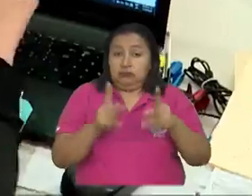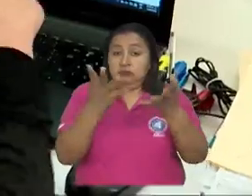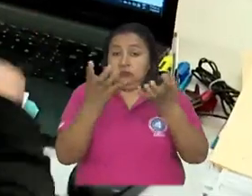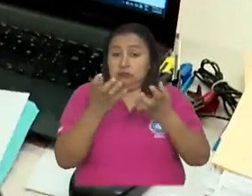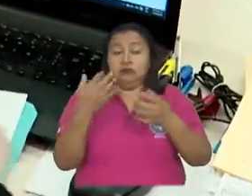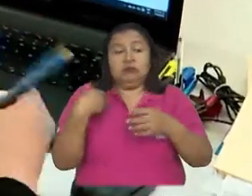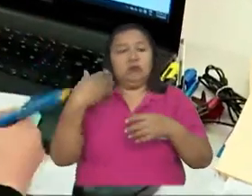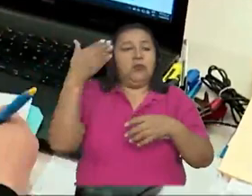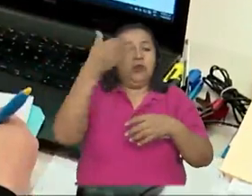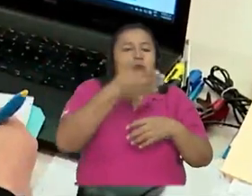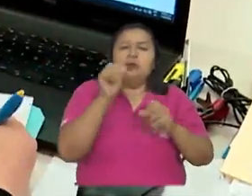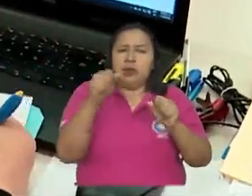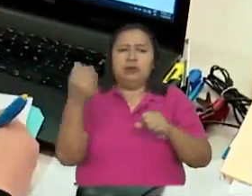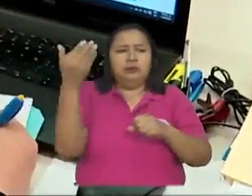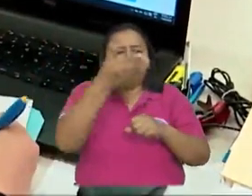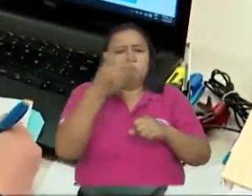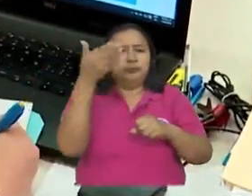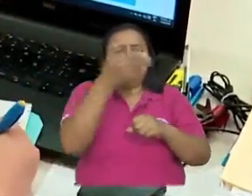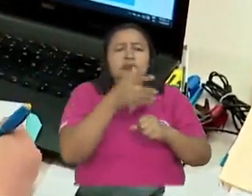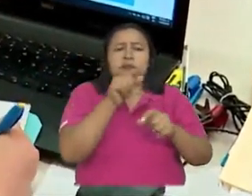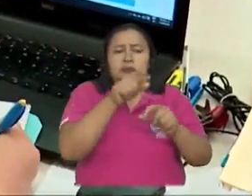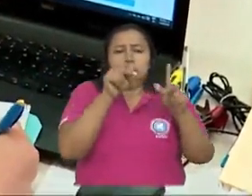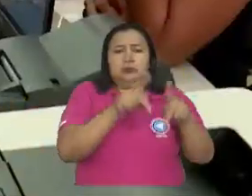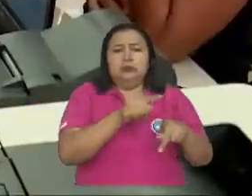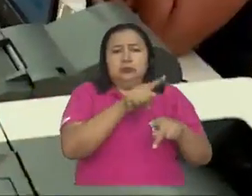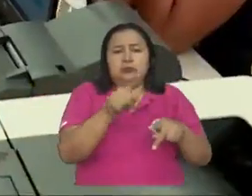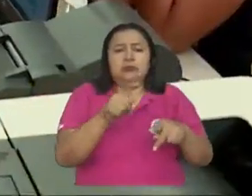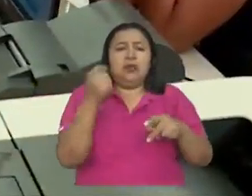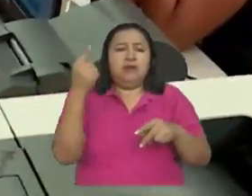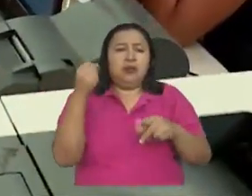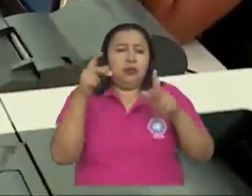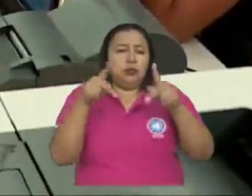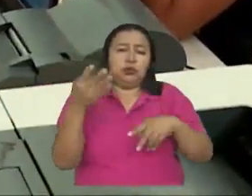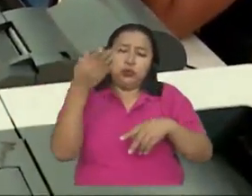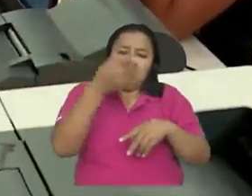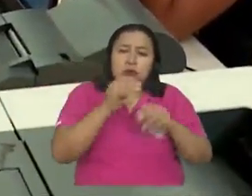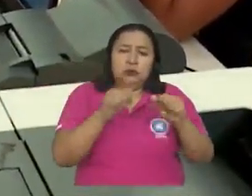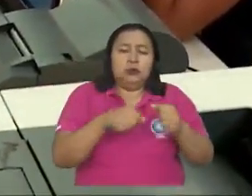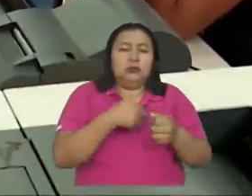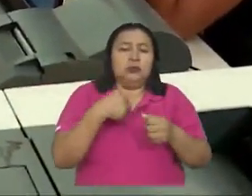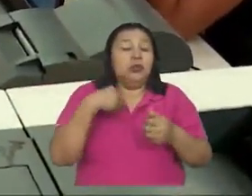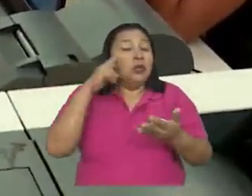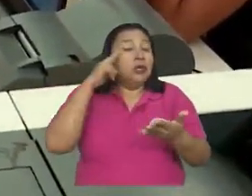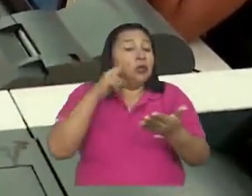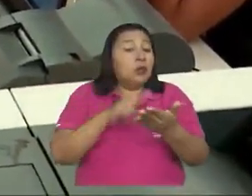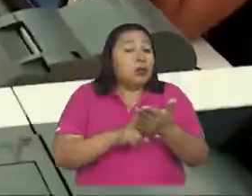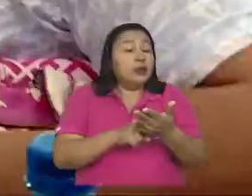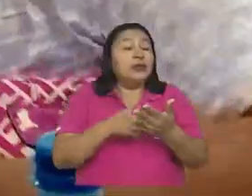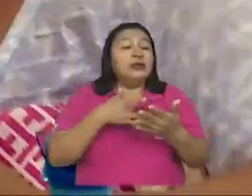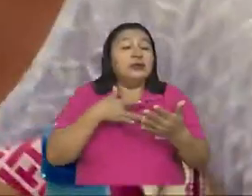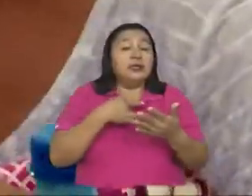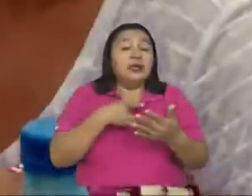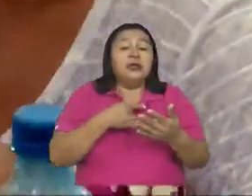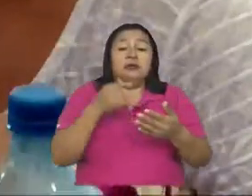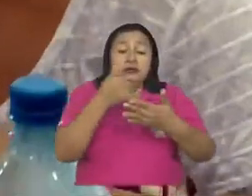pues, pueden seguir llegando allá, los compañeros que no han llegado. Recuerden que el requisito es no